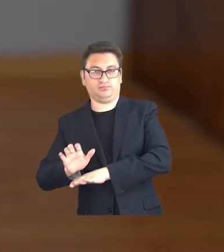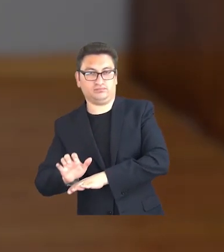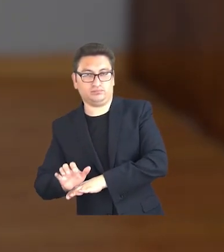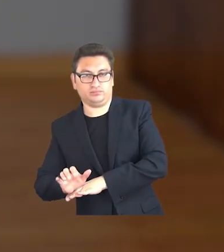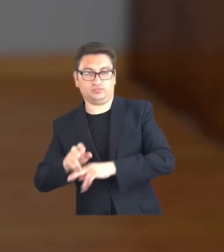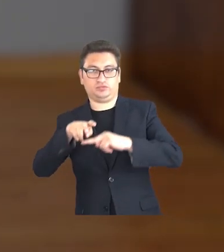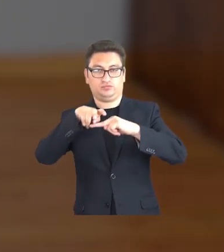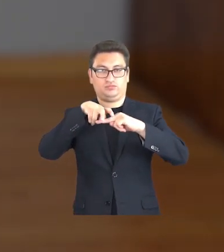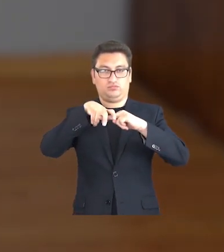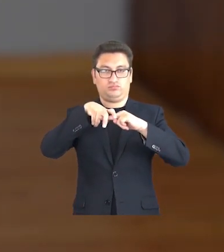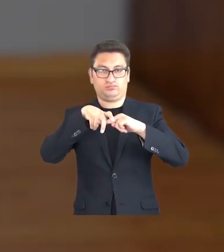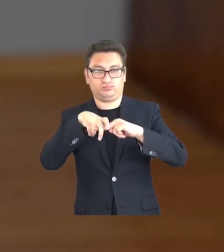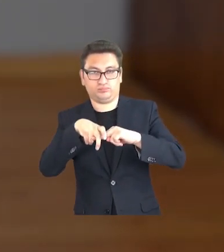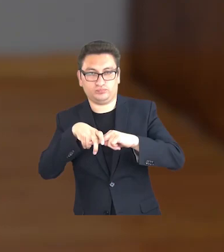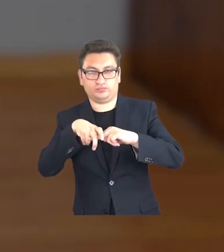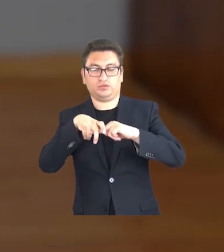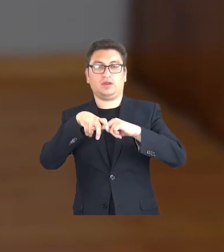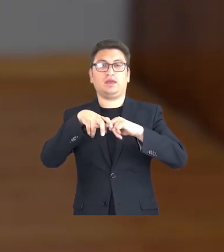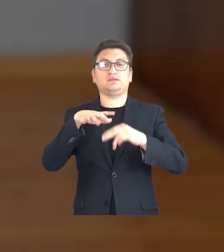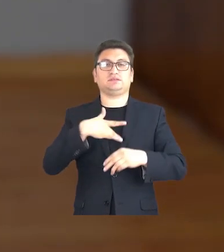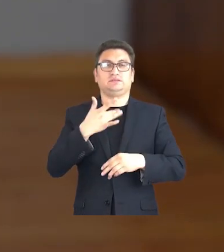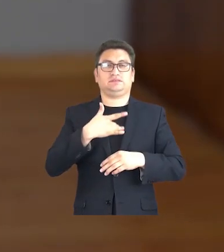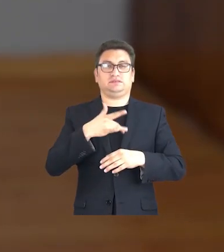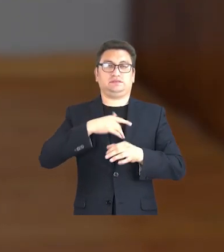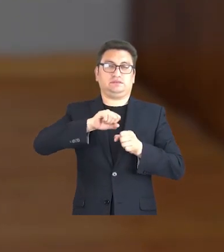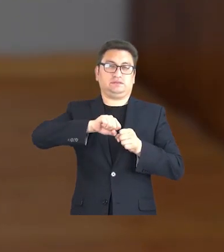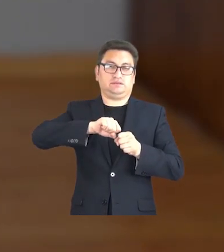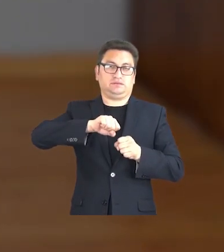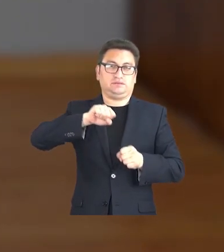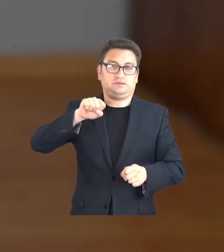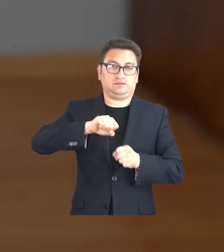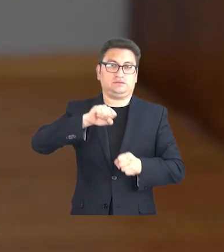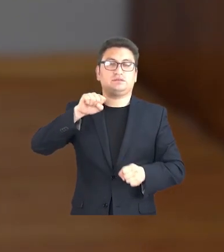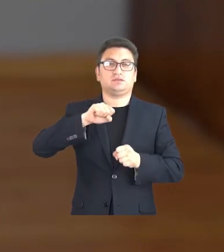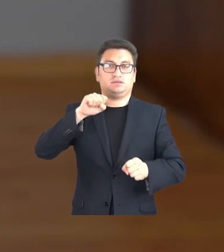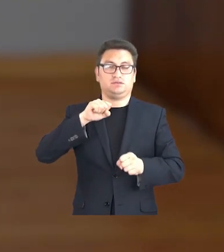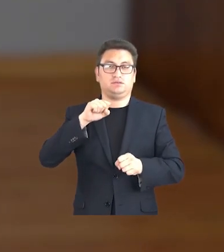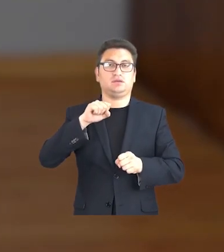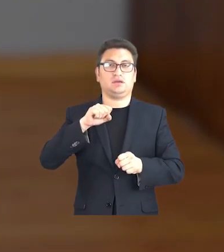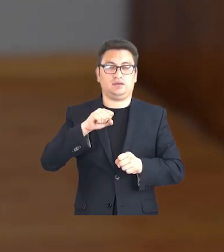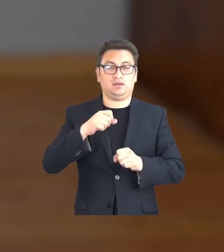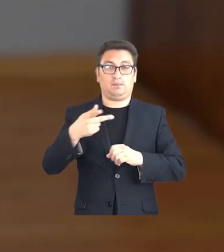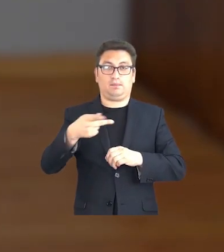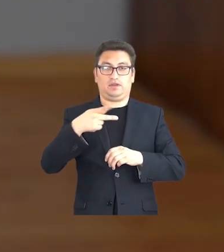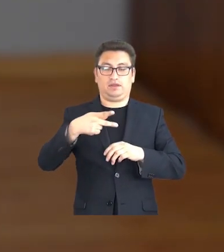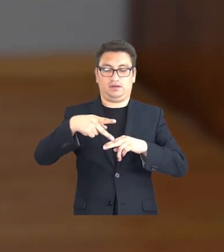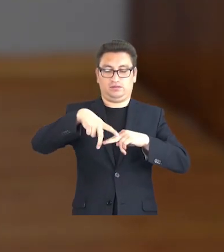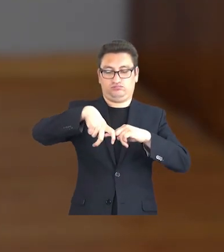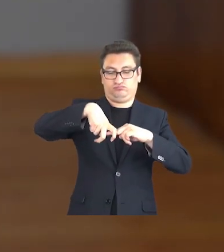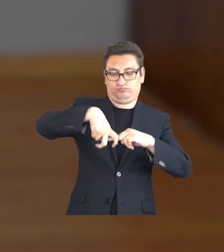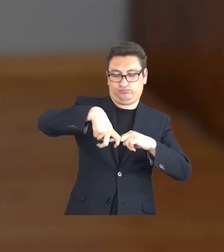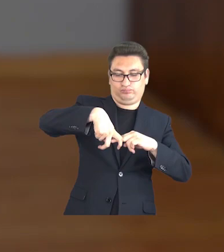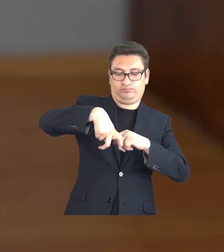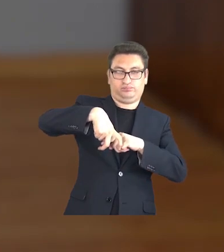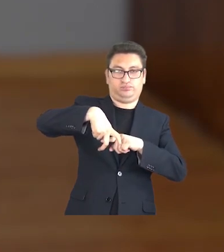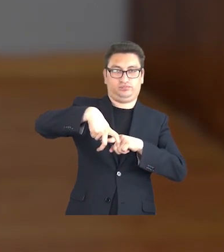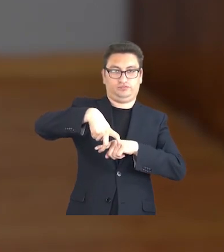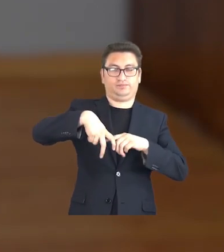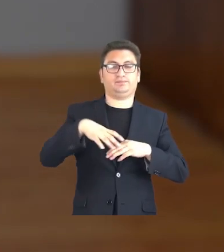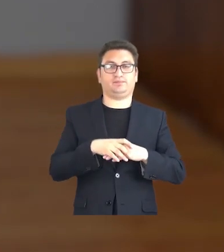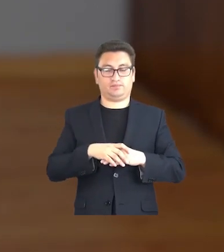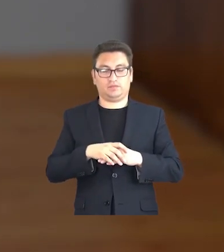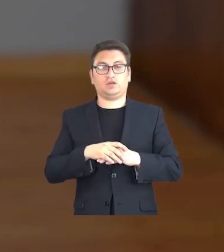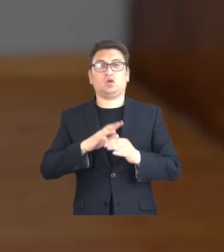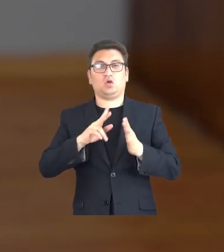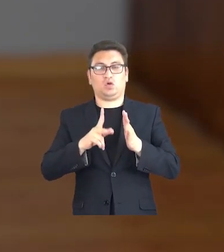adelante a la altura de la cadera hasta que sientas un ligero estiramiento en la parte posterior de la pierna que está estirada.